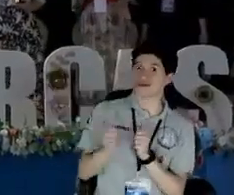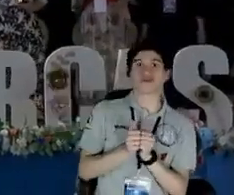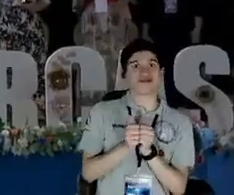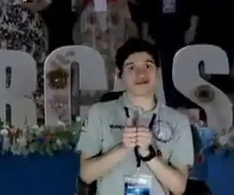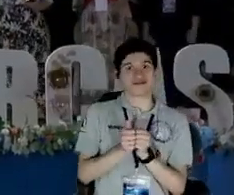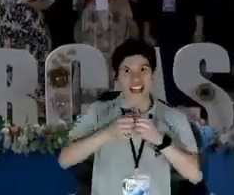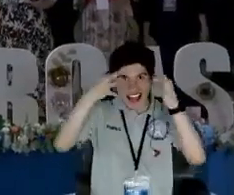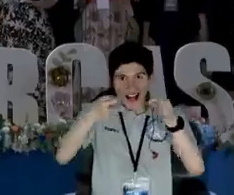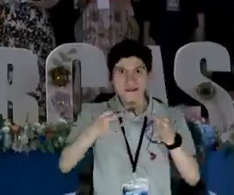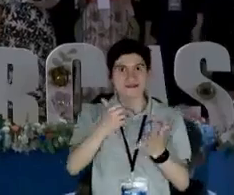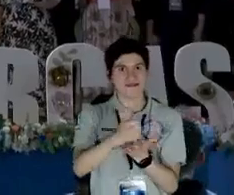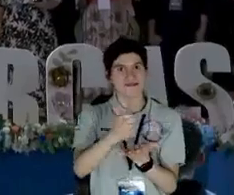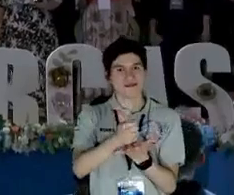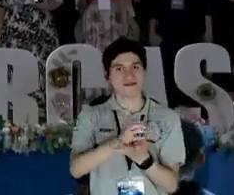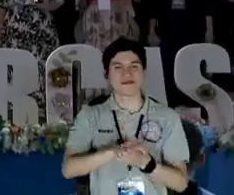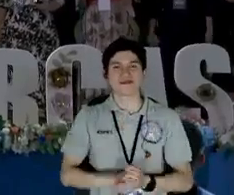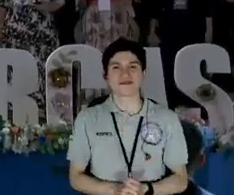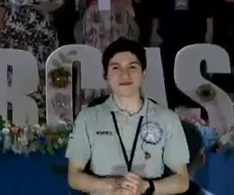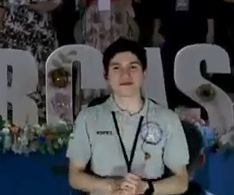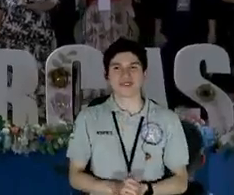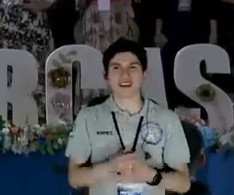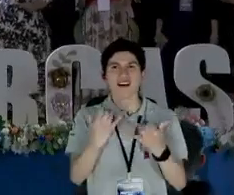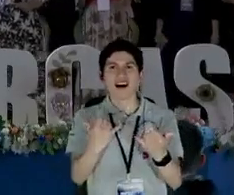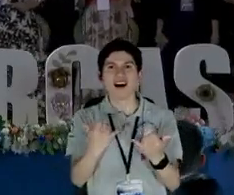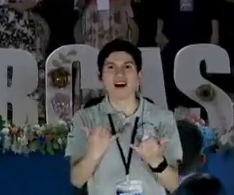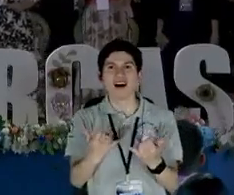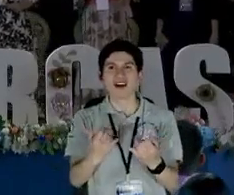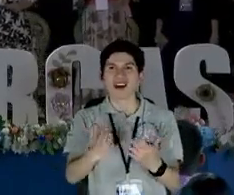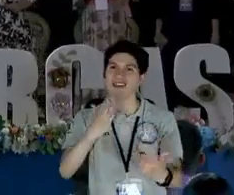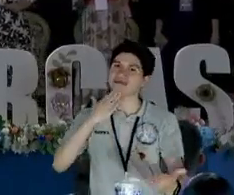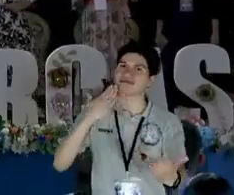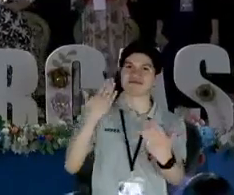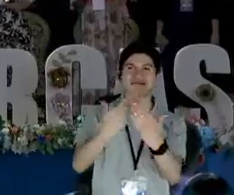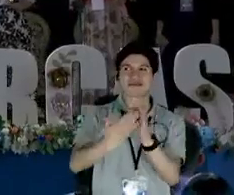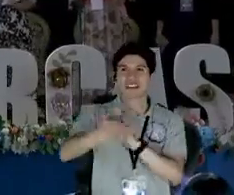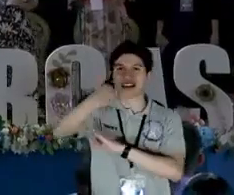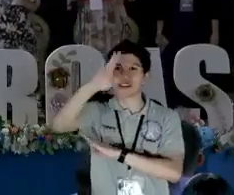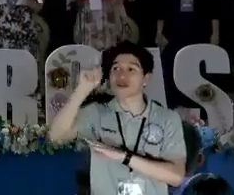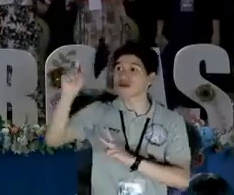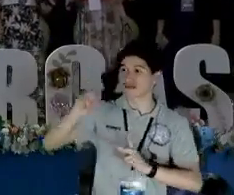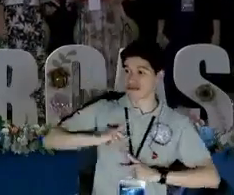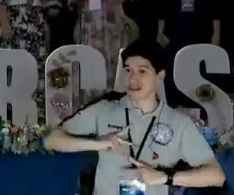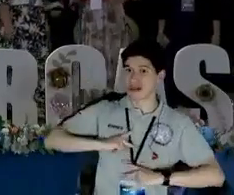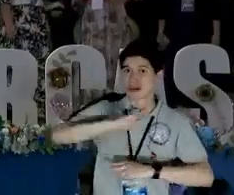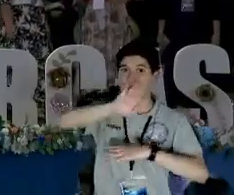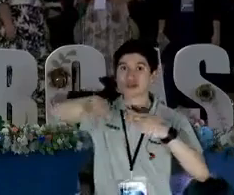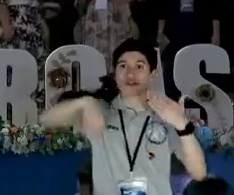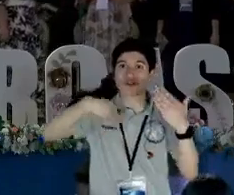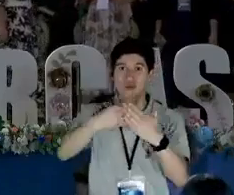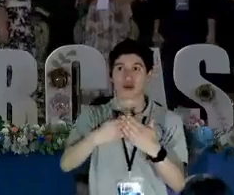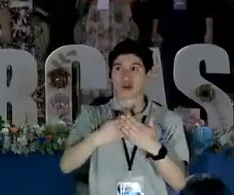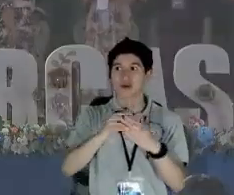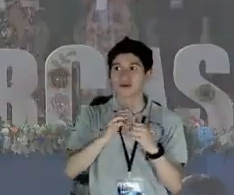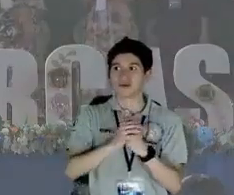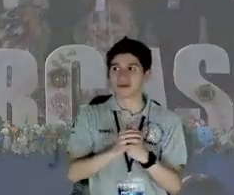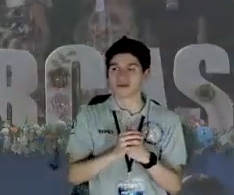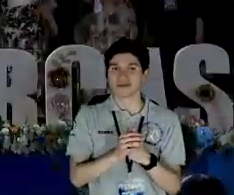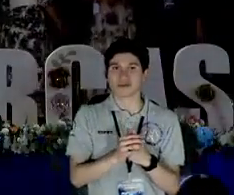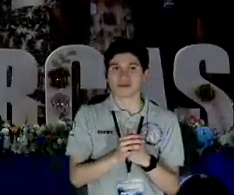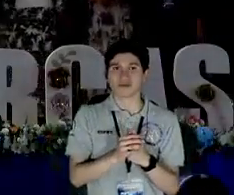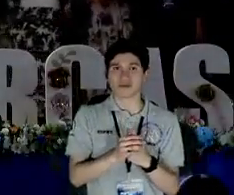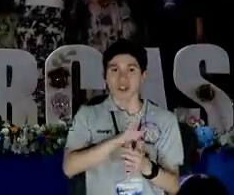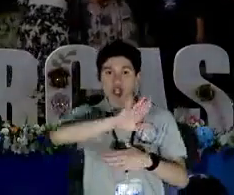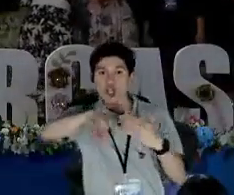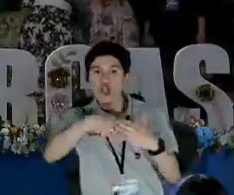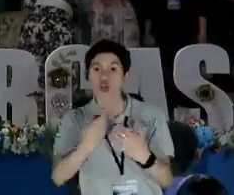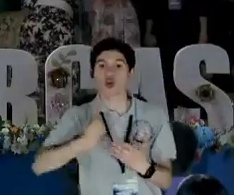Amén, gloria al Señor. Así que le doy gracias a Dios porque Él es el dueño de todo. Y Él es el que nos permite cada cosa que hacemos.